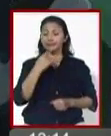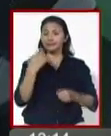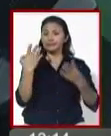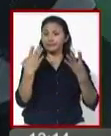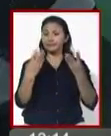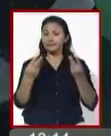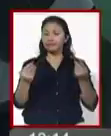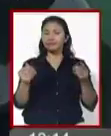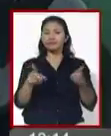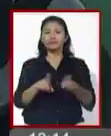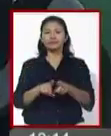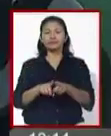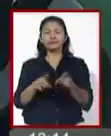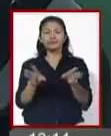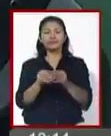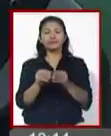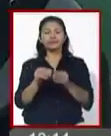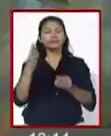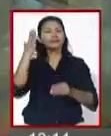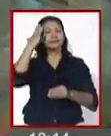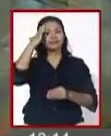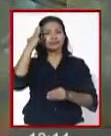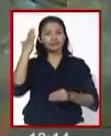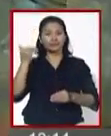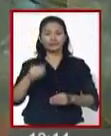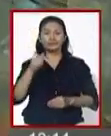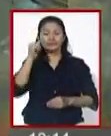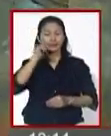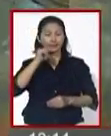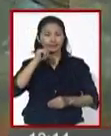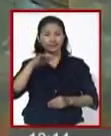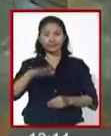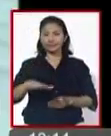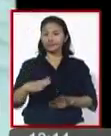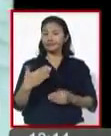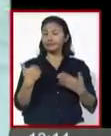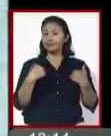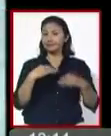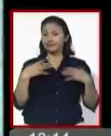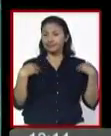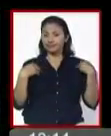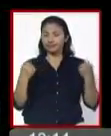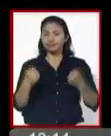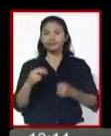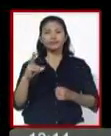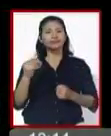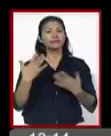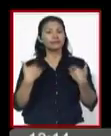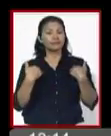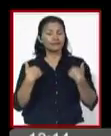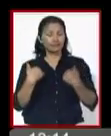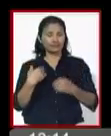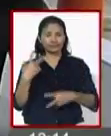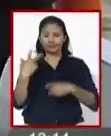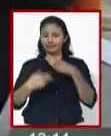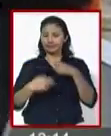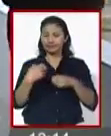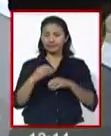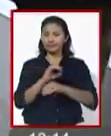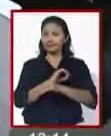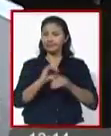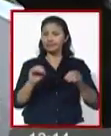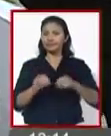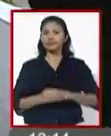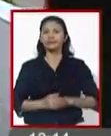sido descartado también en esta reunión, porque la niña está bienísimo ahora, no tuvo tal Guillain-Barré, no tuvo